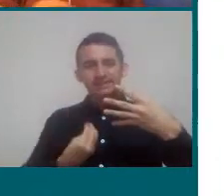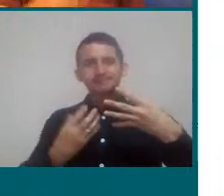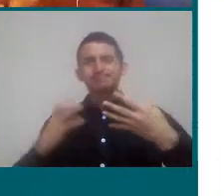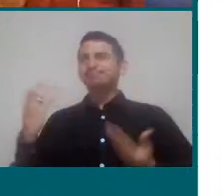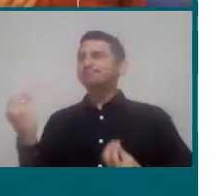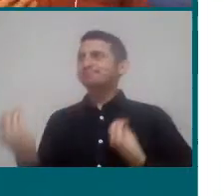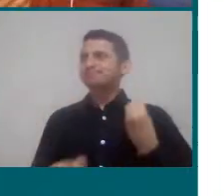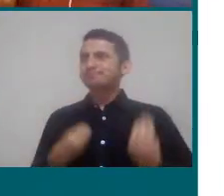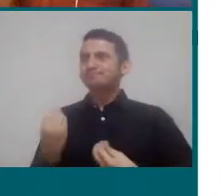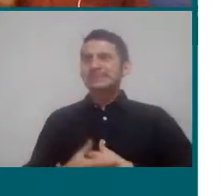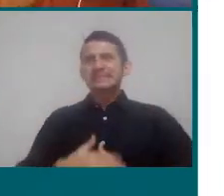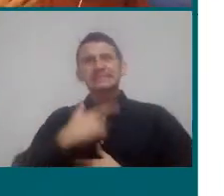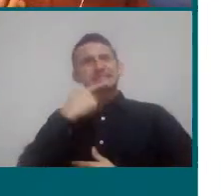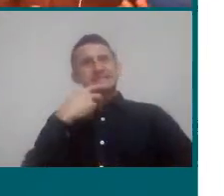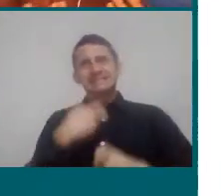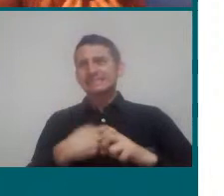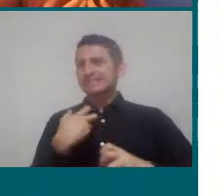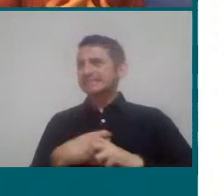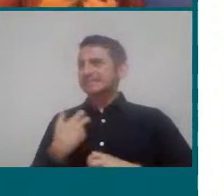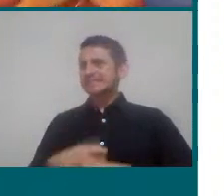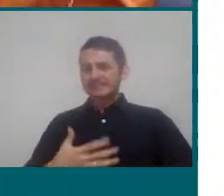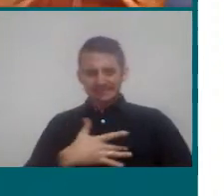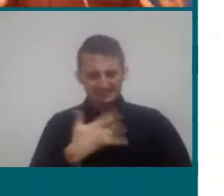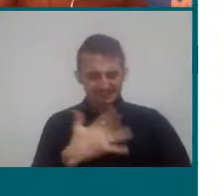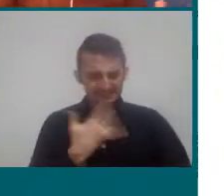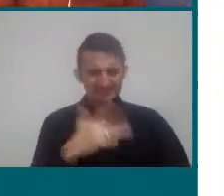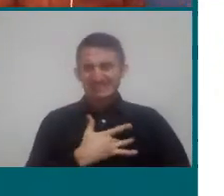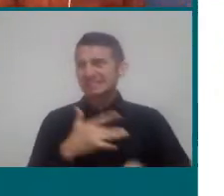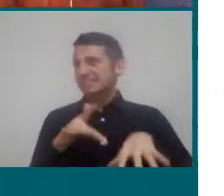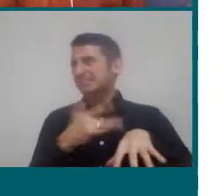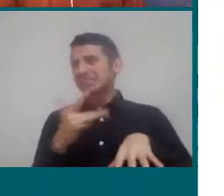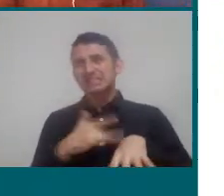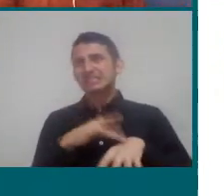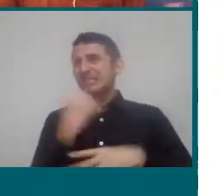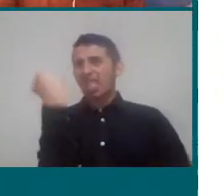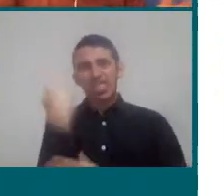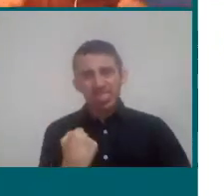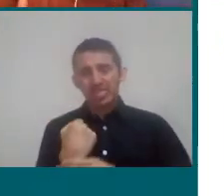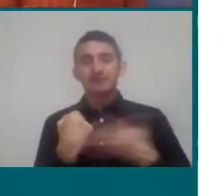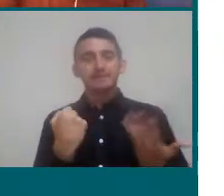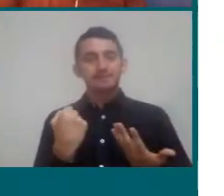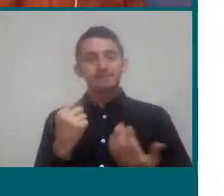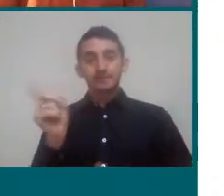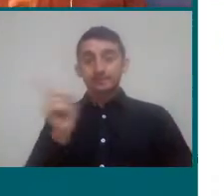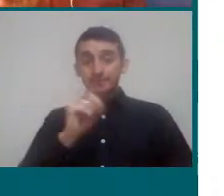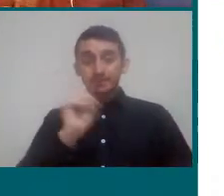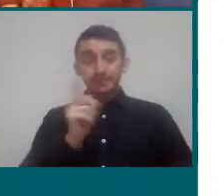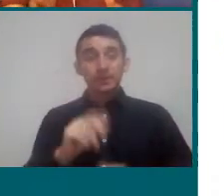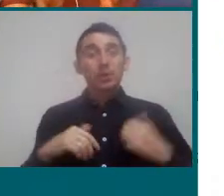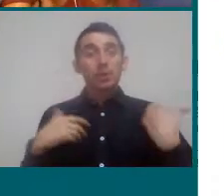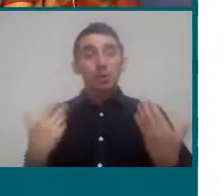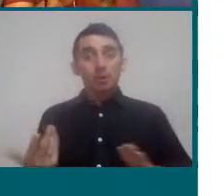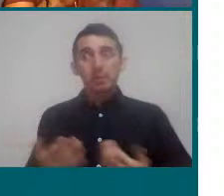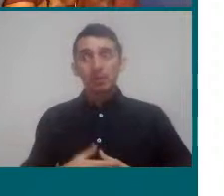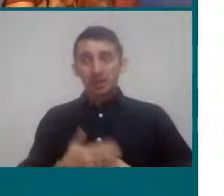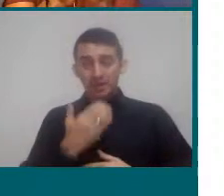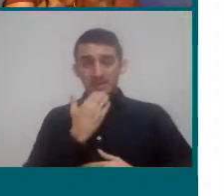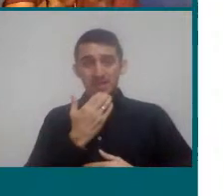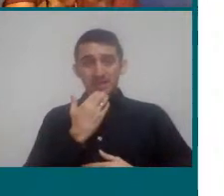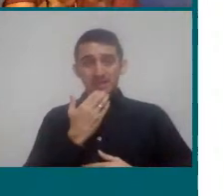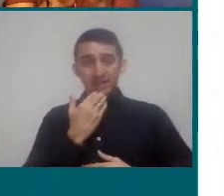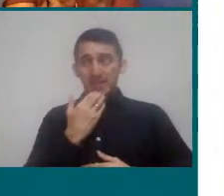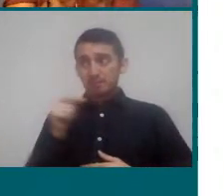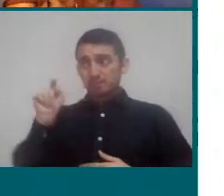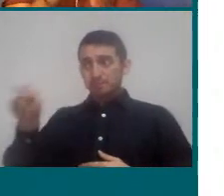que es tan complejo que genera una sensación de desmotivación y de fracaso brutal. Y ocurre al revés. Si mi salto está tan cerca y es